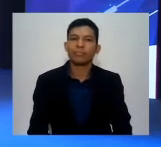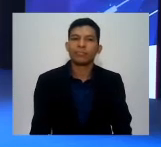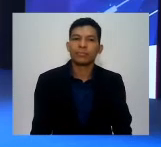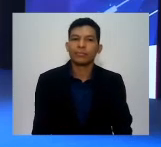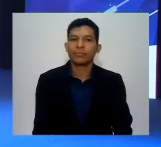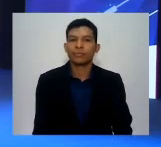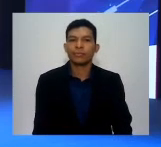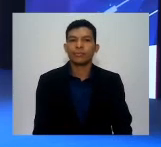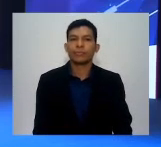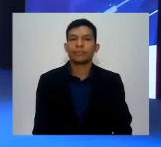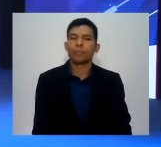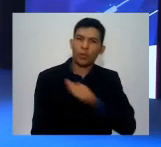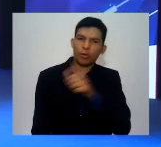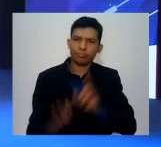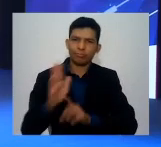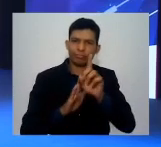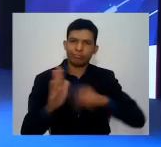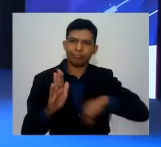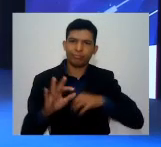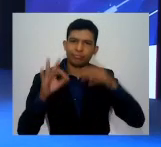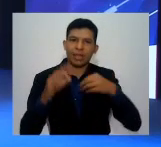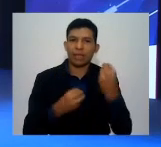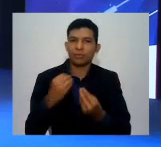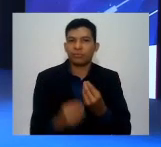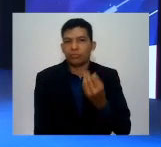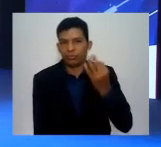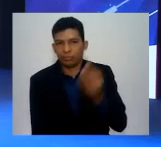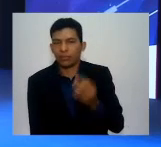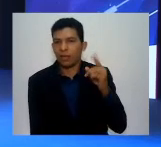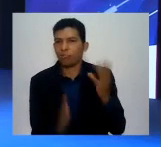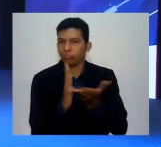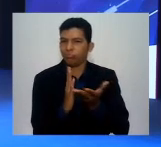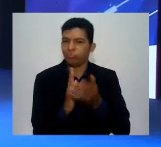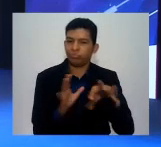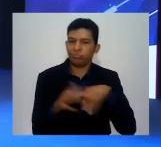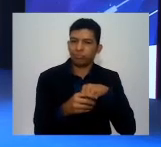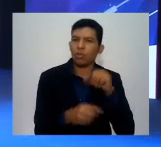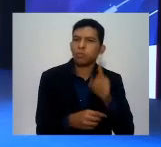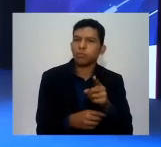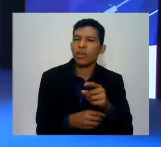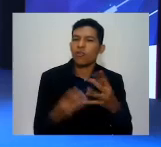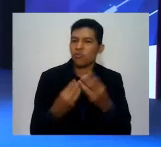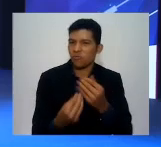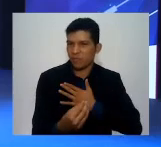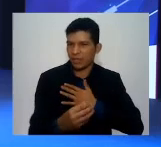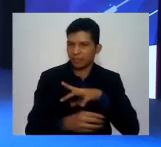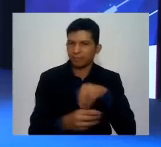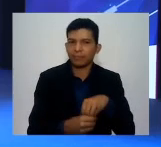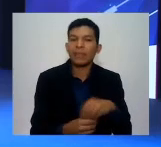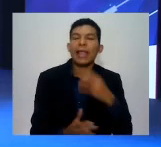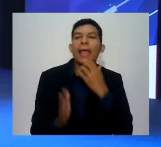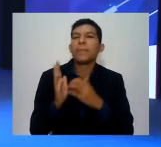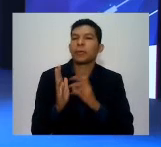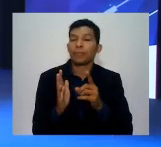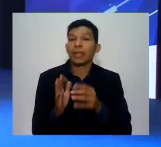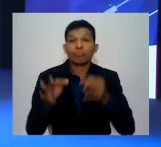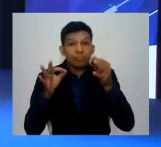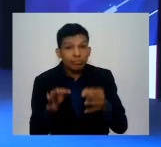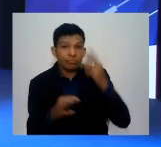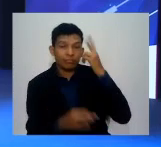de los chicos, de los estudiantes que trabajan dentro de este grupo de investigación, fue, por ejemplo, desarrollar un sistema de partida para